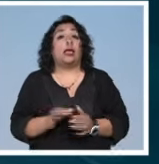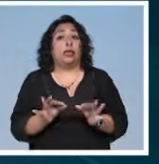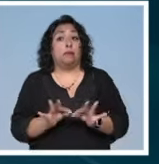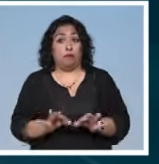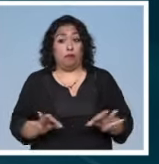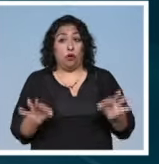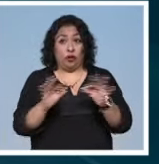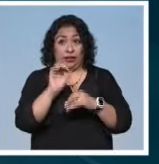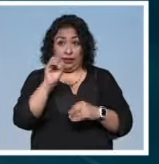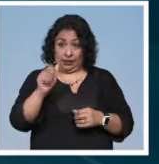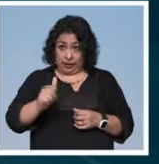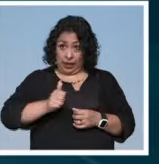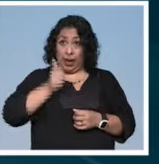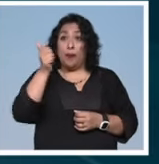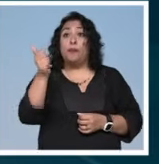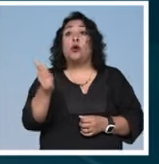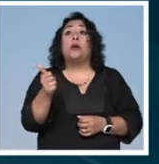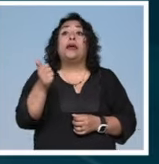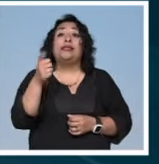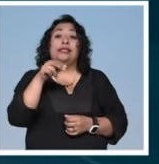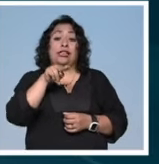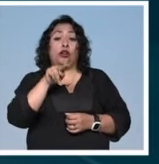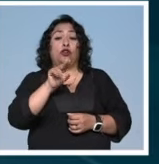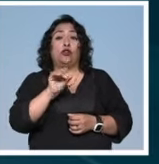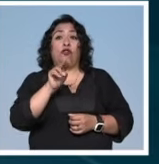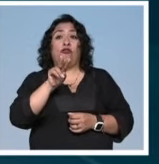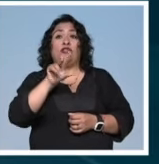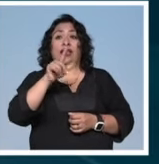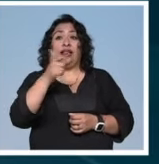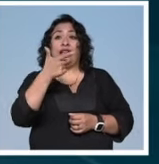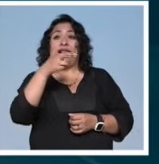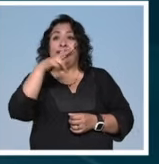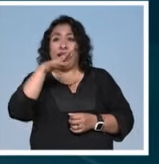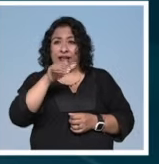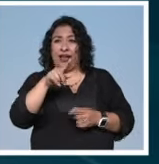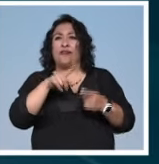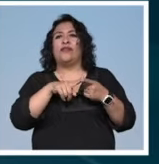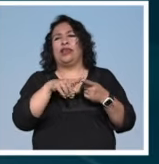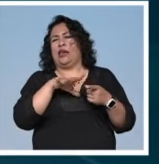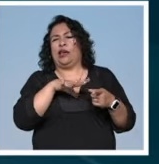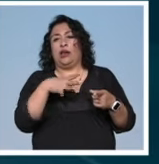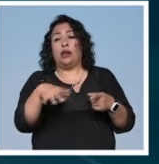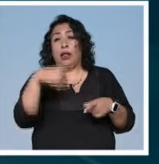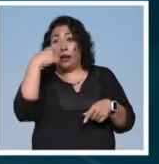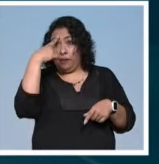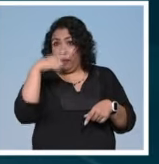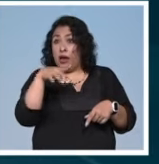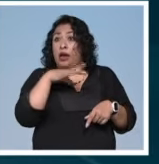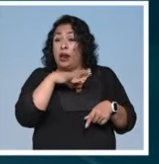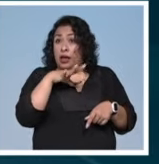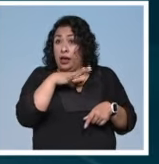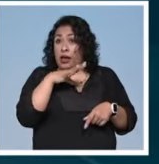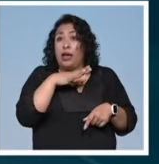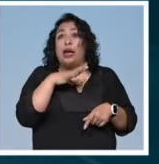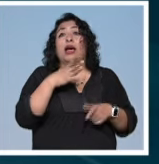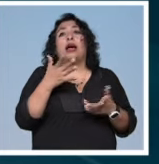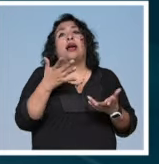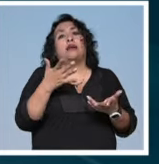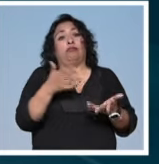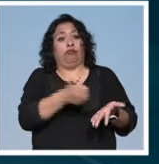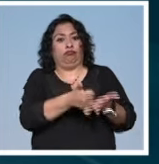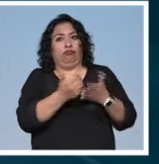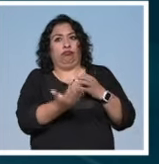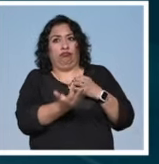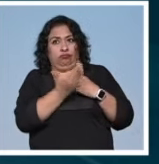importante aprovechar el recurso de la novela gráfica, de la narración gráfica en general, para tener un medio más